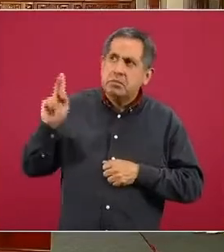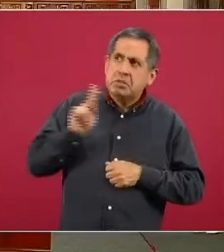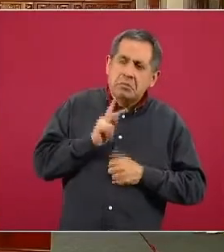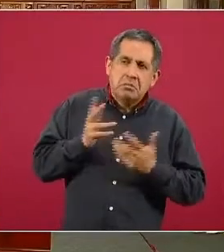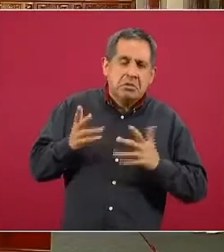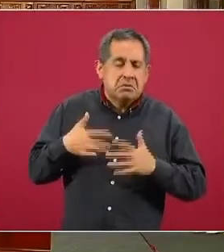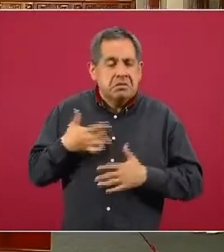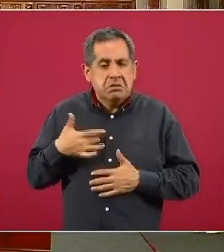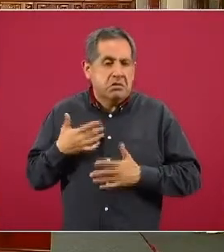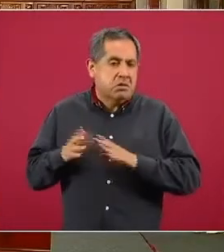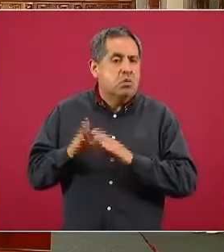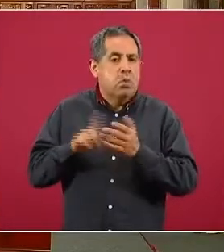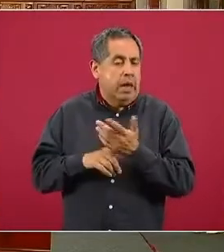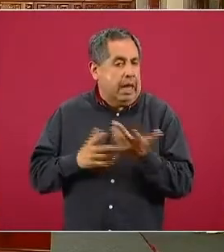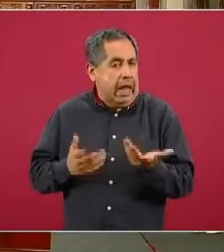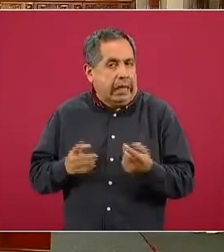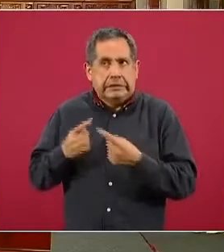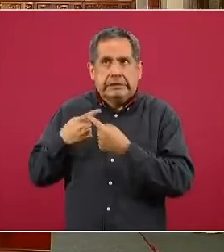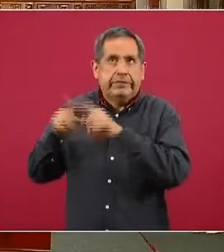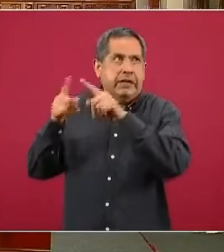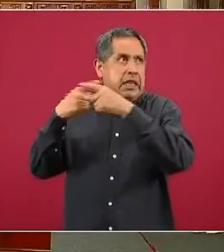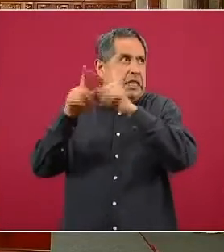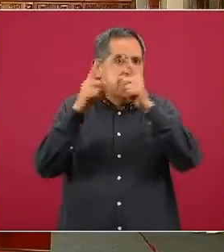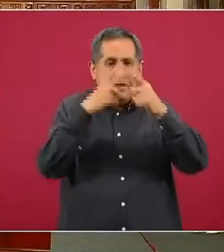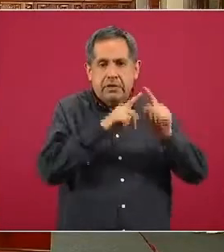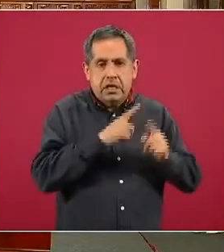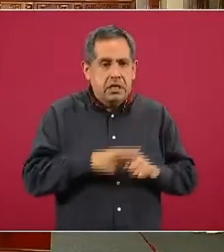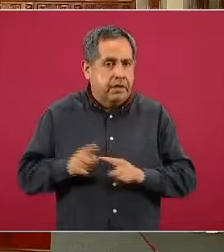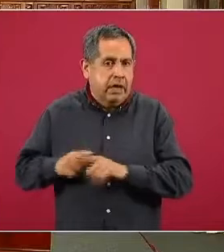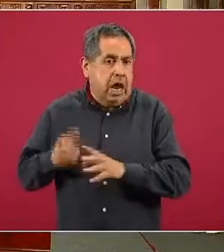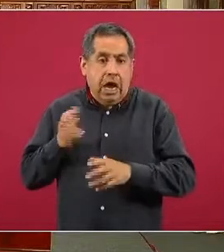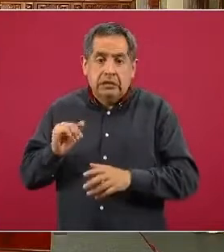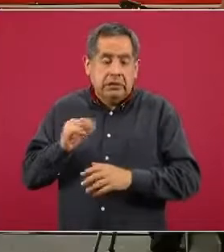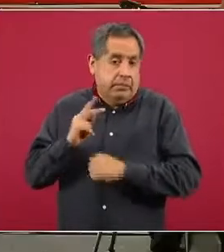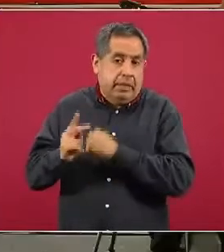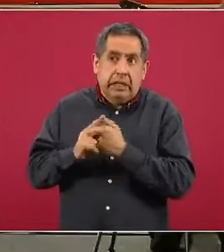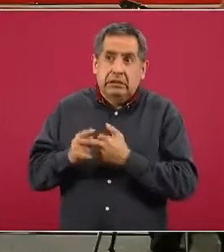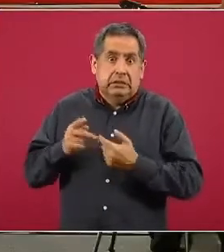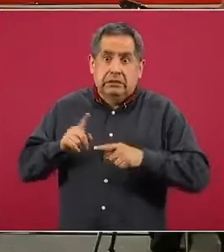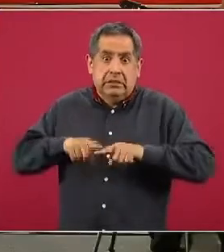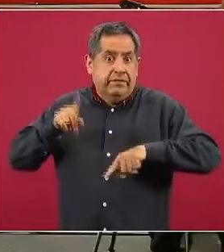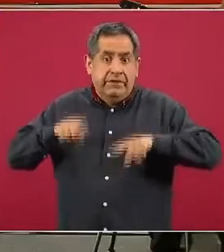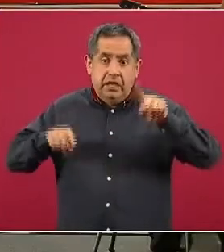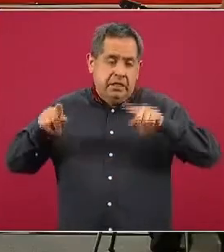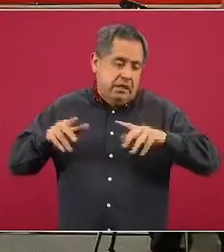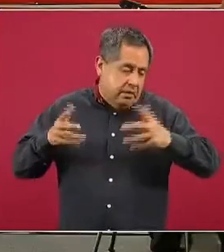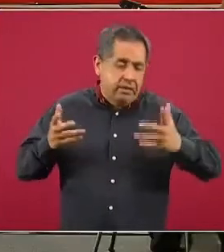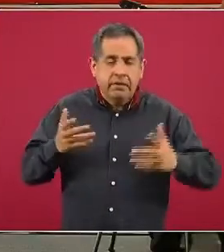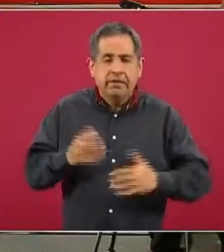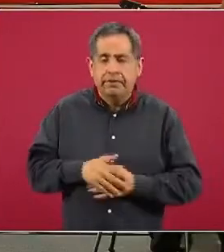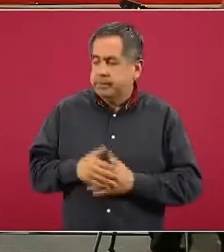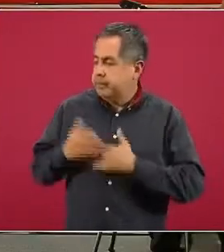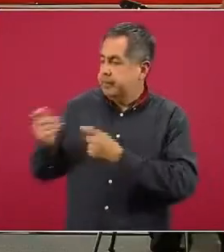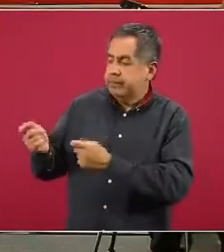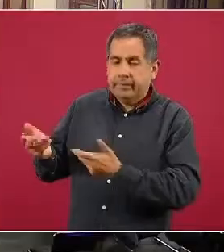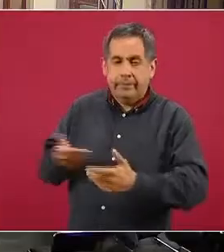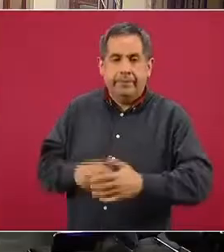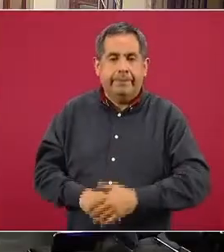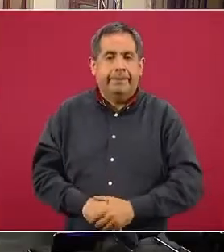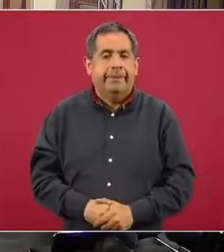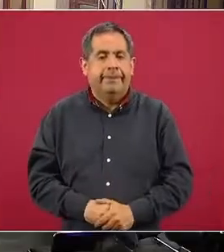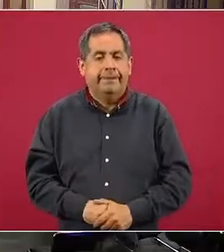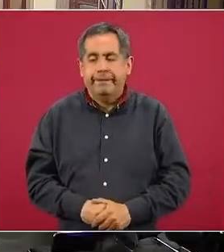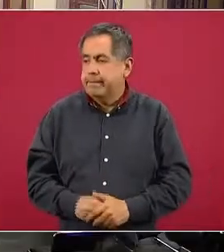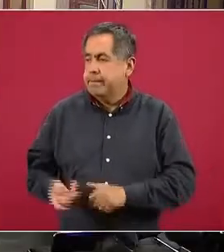México, cómo puede ser muy diverso el acontecer epidémico en cada país y en cada región. Doctor Alomía, por favor. Con